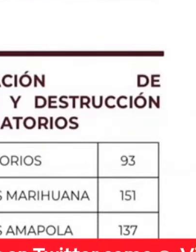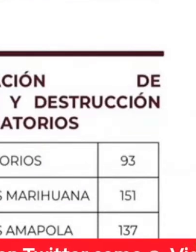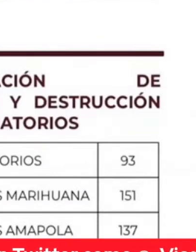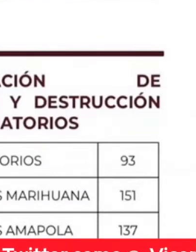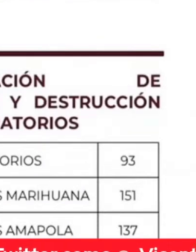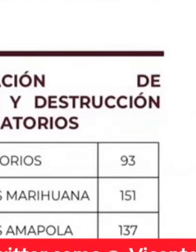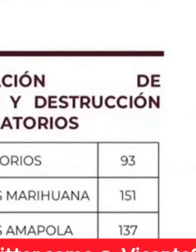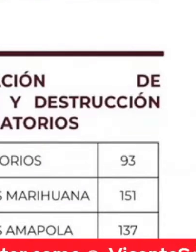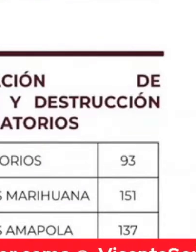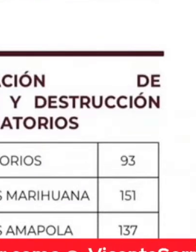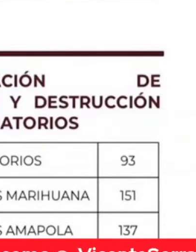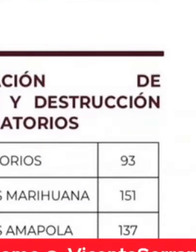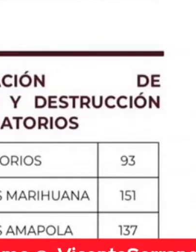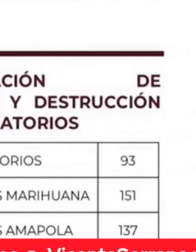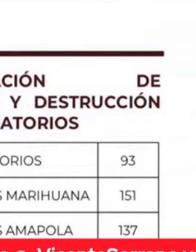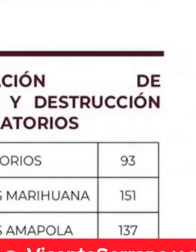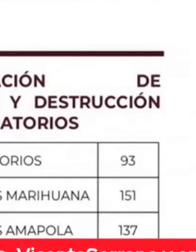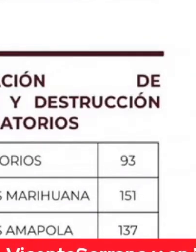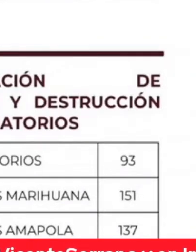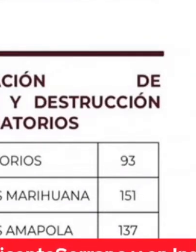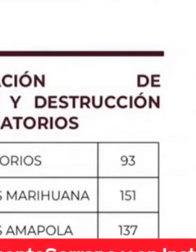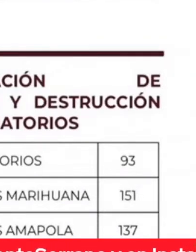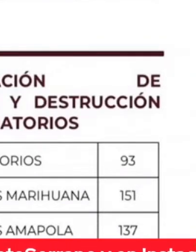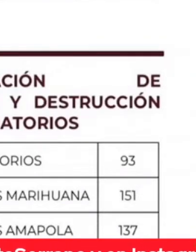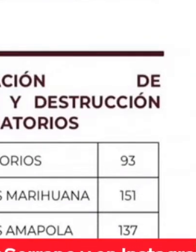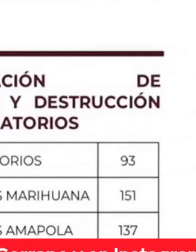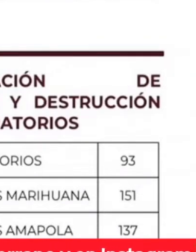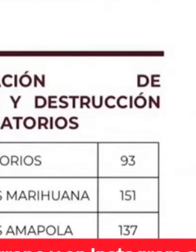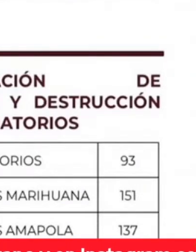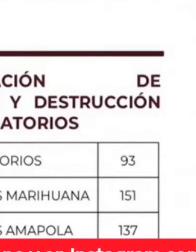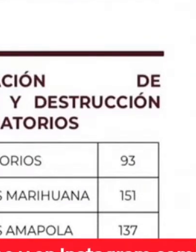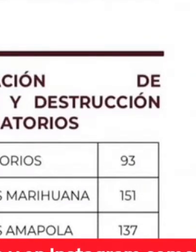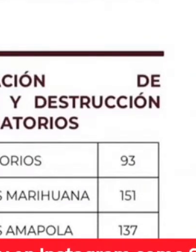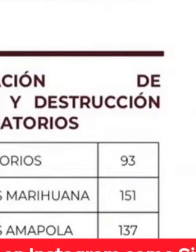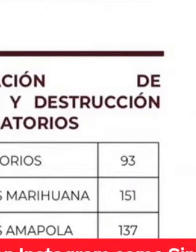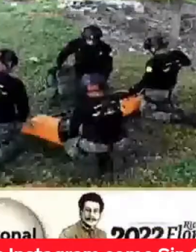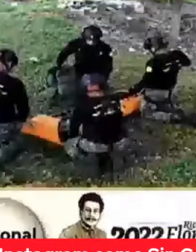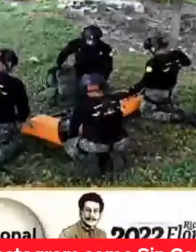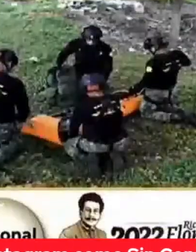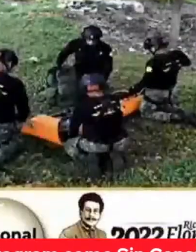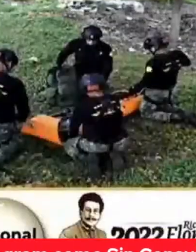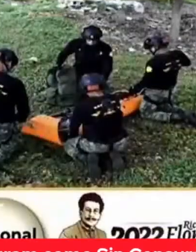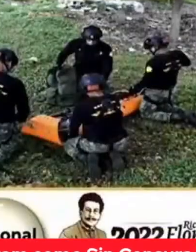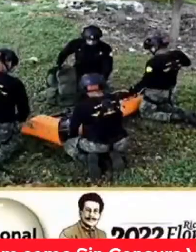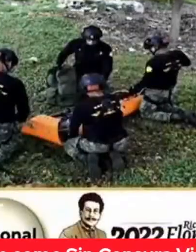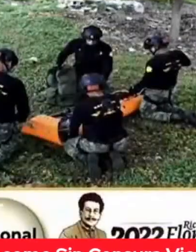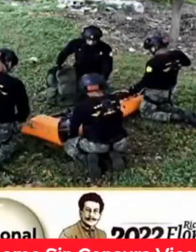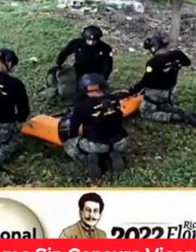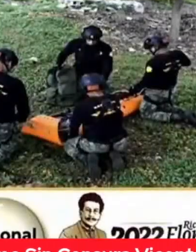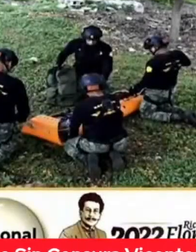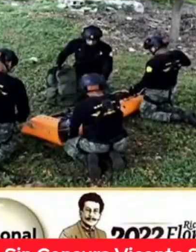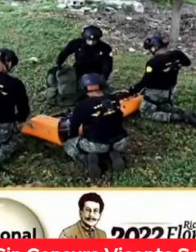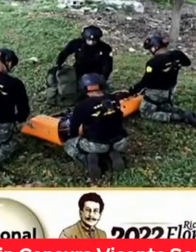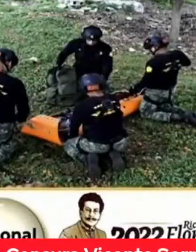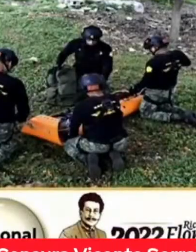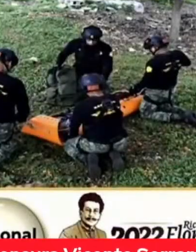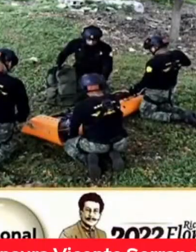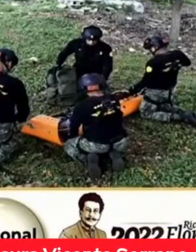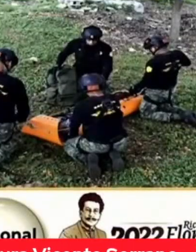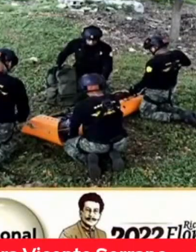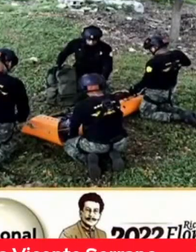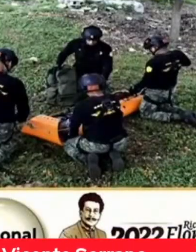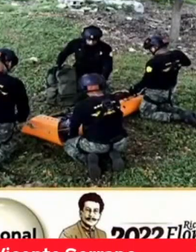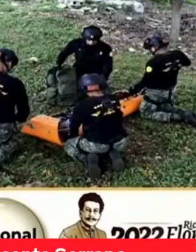que se refiere a Marina se llevaron a cabo a 44 operaciones humo un rescate cinco evacuaciones médicas Y dos mil